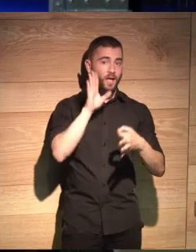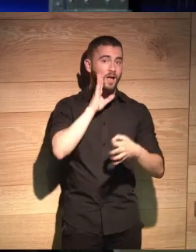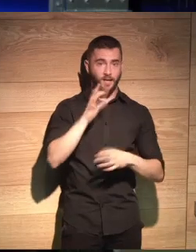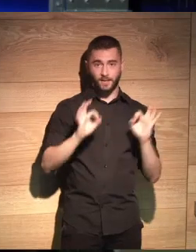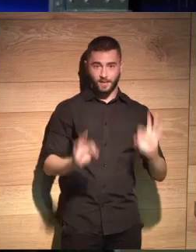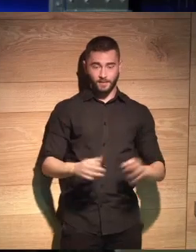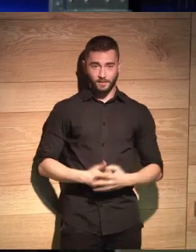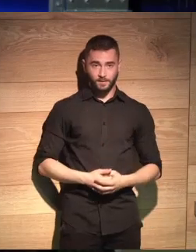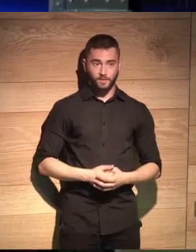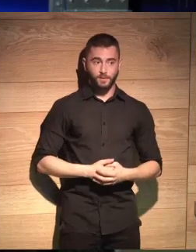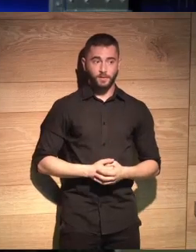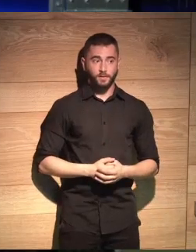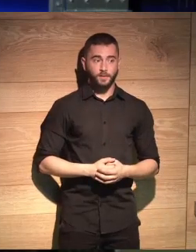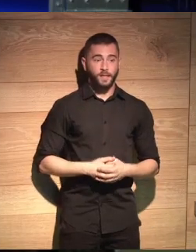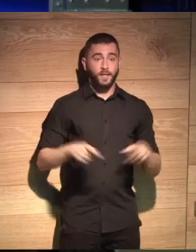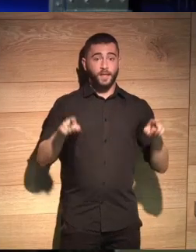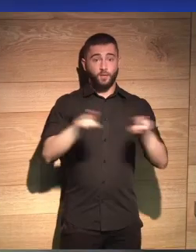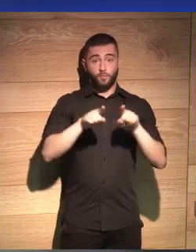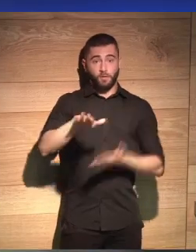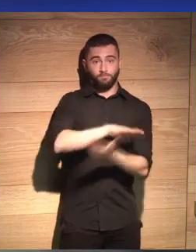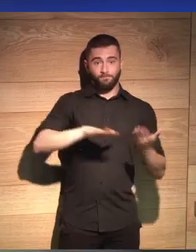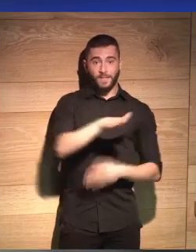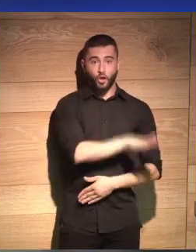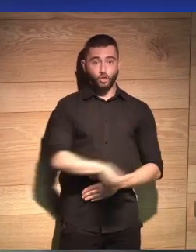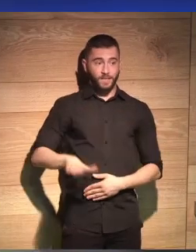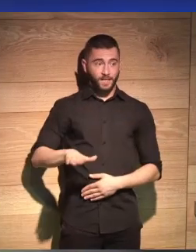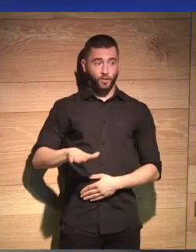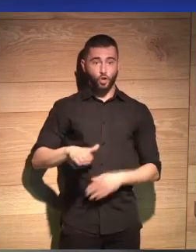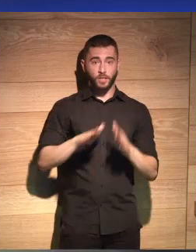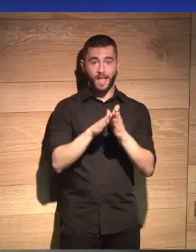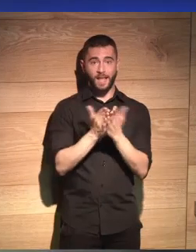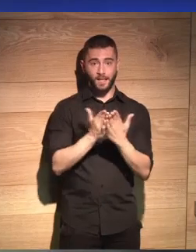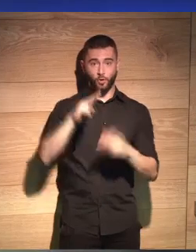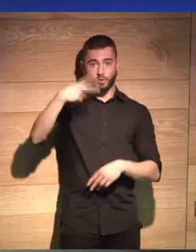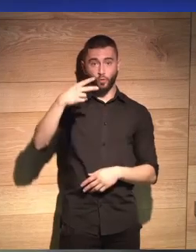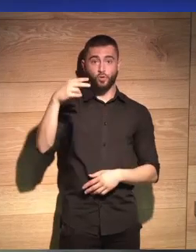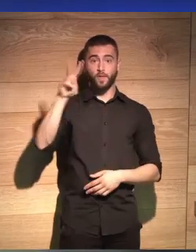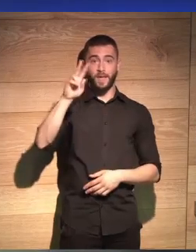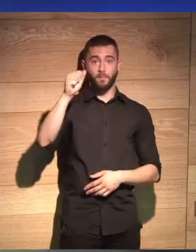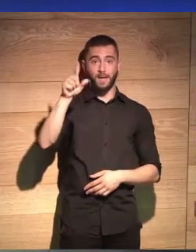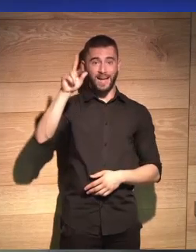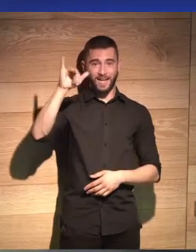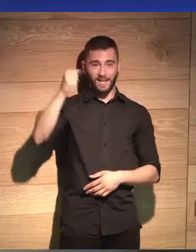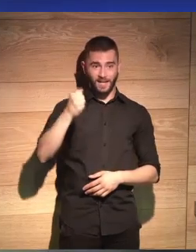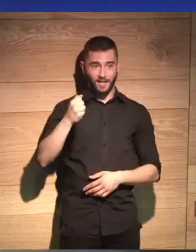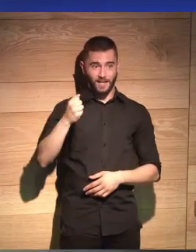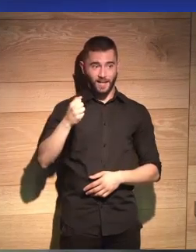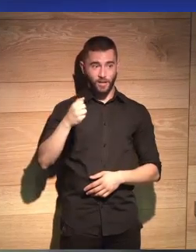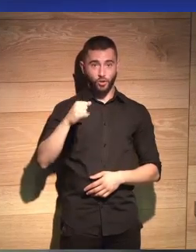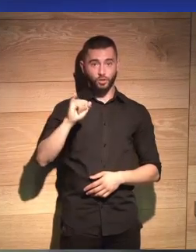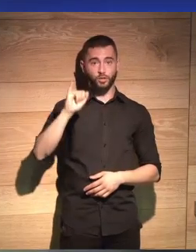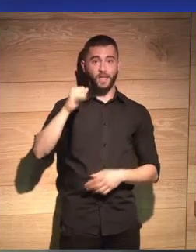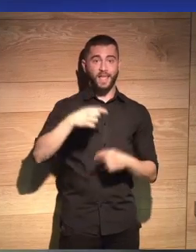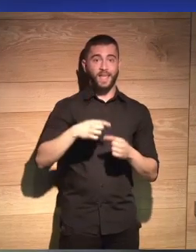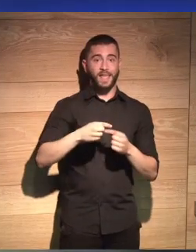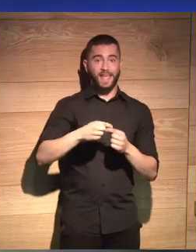lo que tenemos. Ese mundo de bullicio de los niños ya estaba en el segundo libro de Valeria, sobre todo en Los Ingrávidos, un